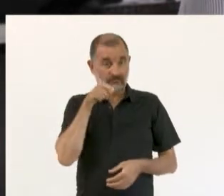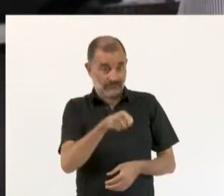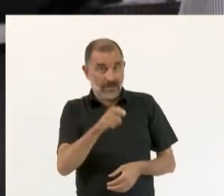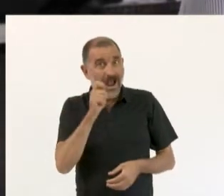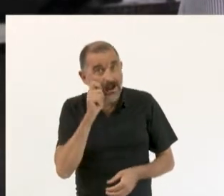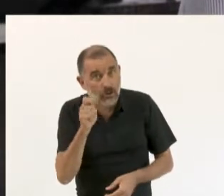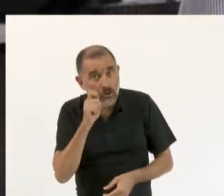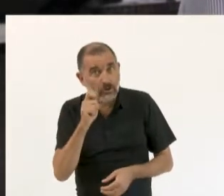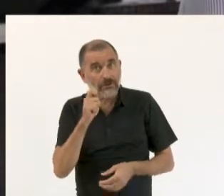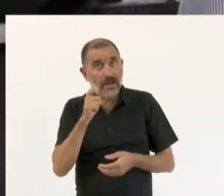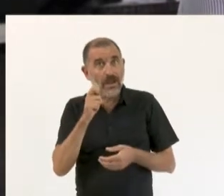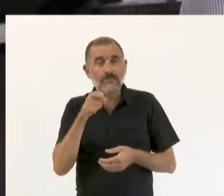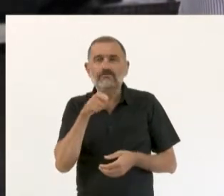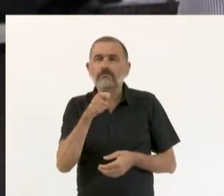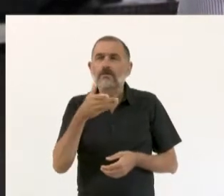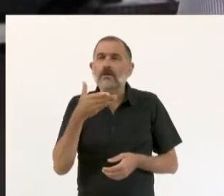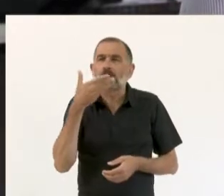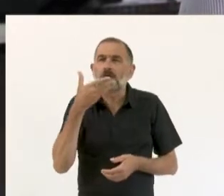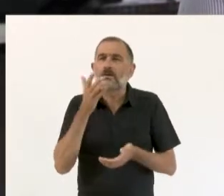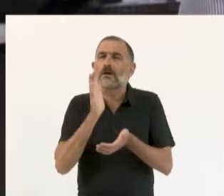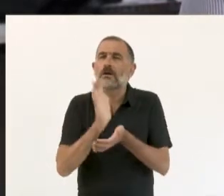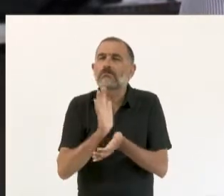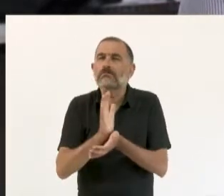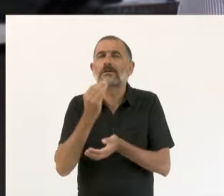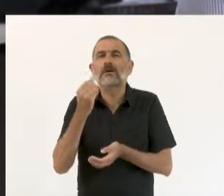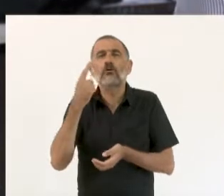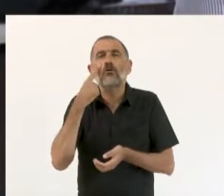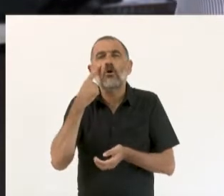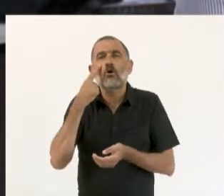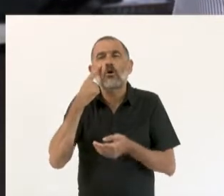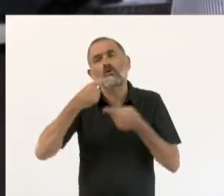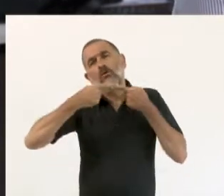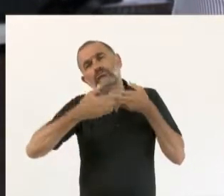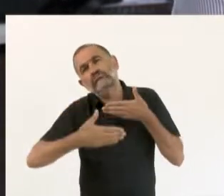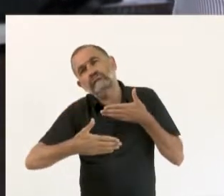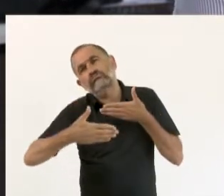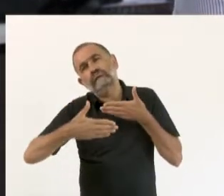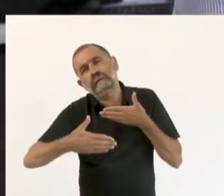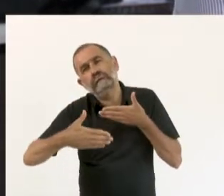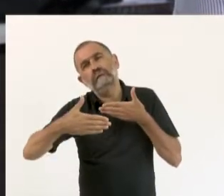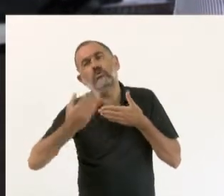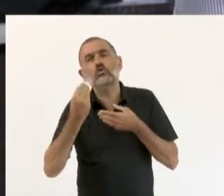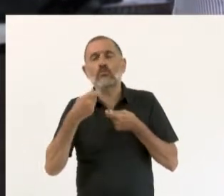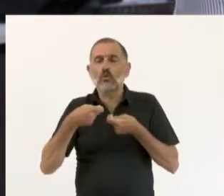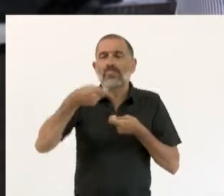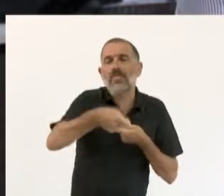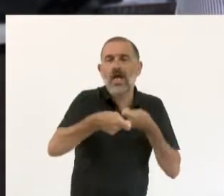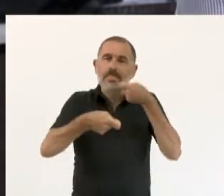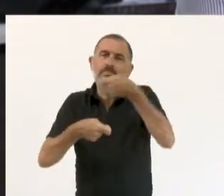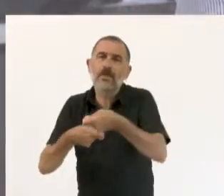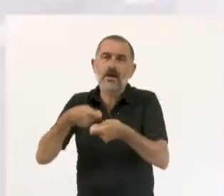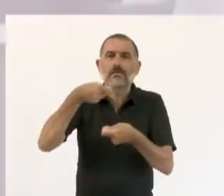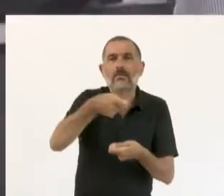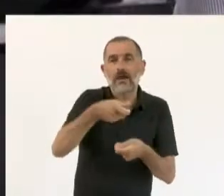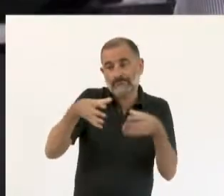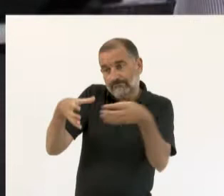está hablando es de conocer una larga historia de ocupación de este territorio por parte de los pueblos